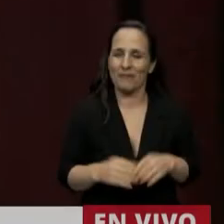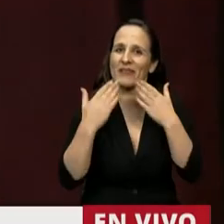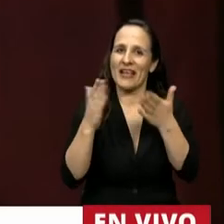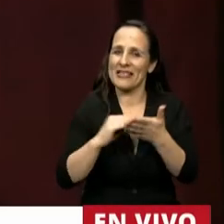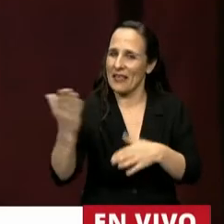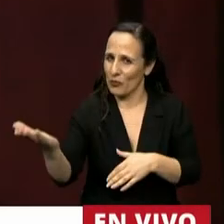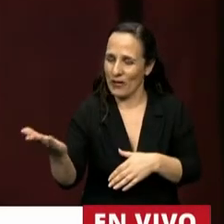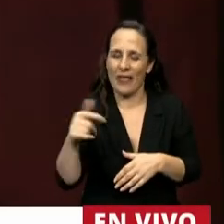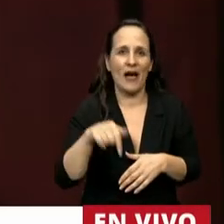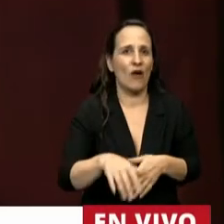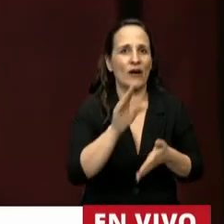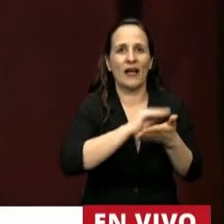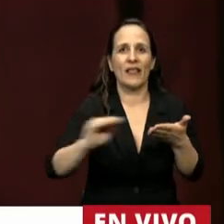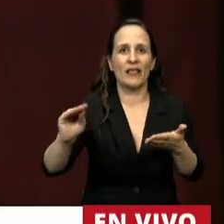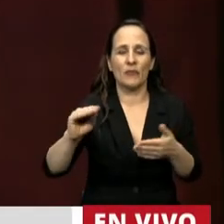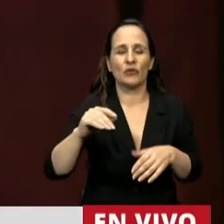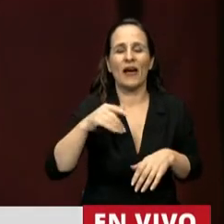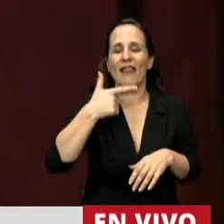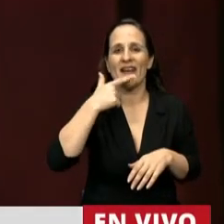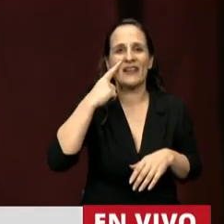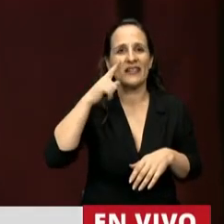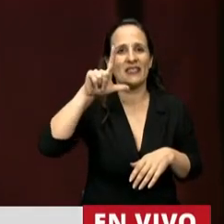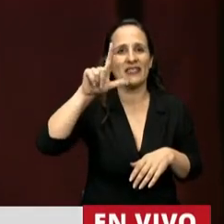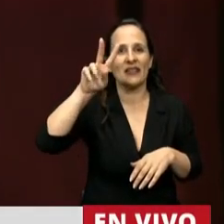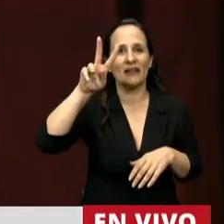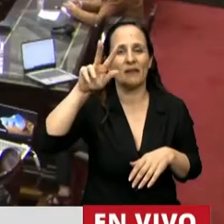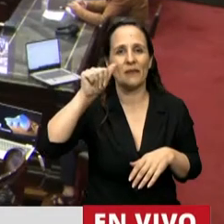La palabra la diputada Silvana Ginocchio.